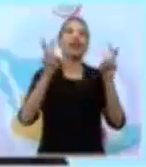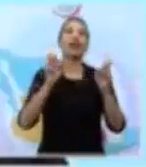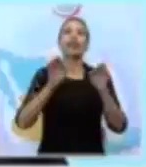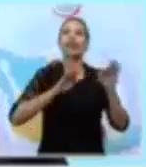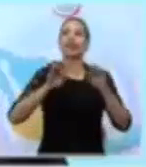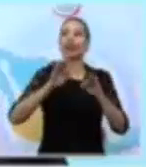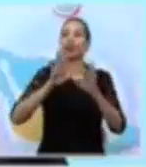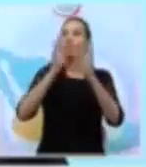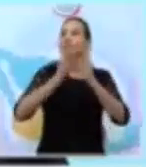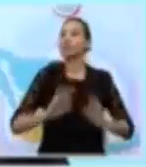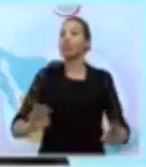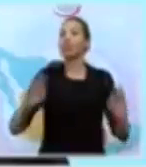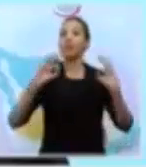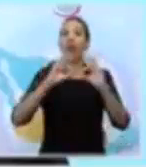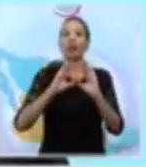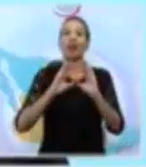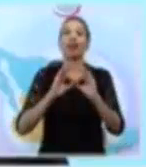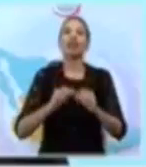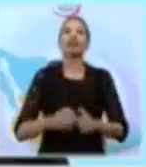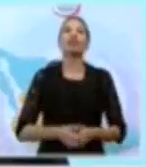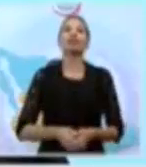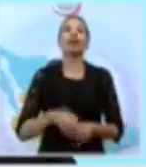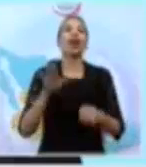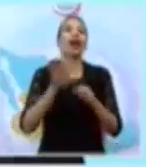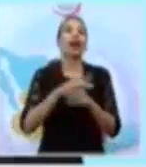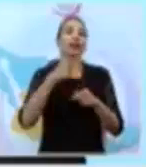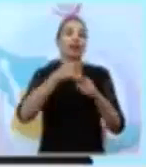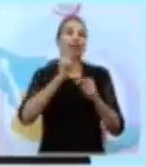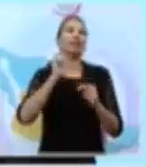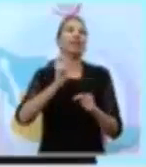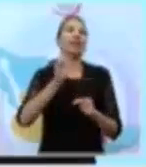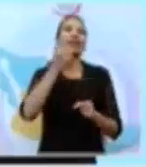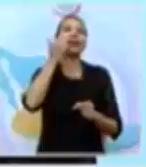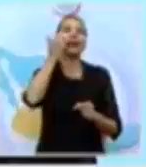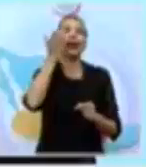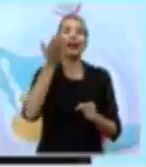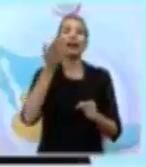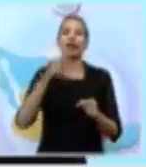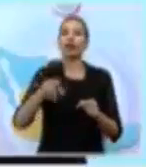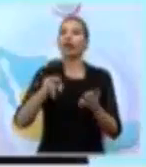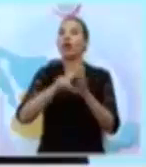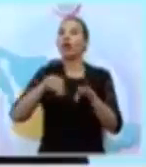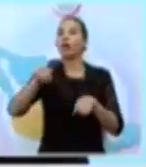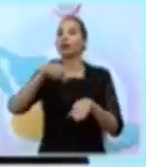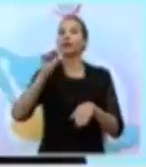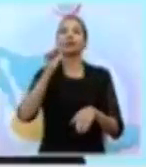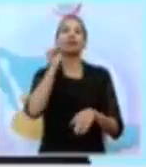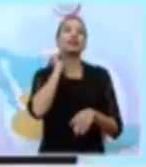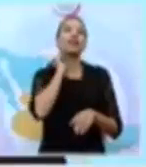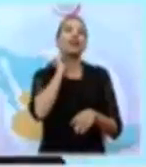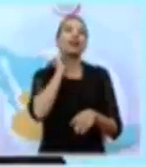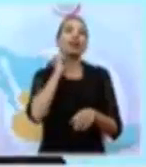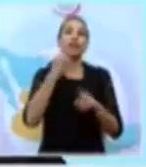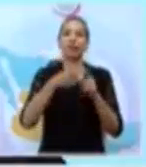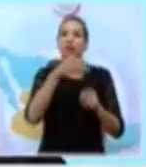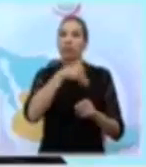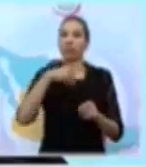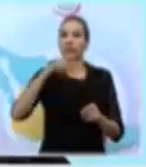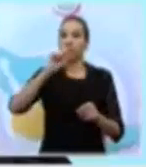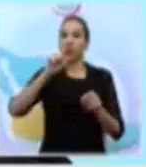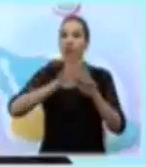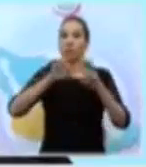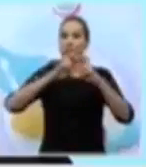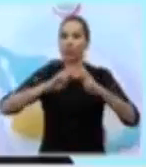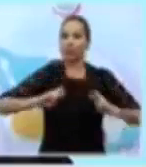trabajo importantísimo. Y ahí nosotros queremos poner, senadores, distinguidos miembros de este